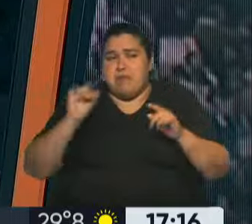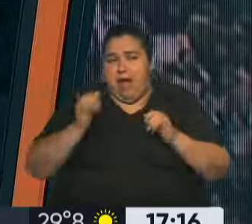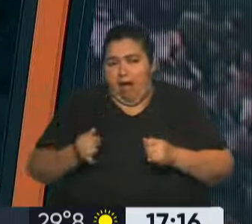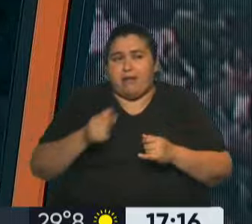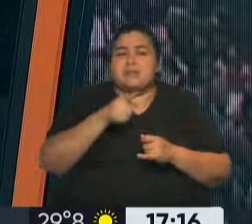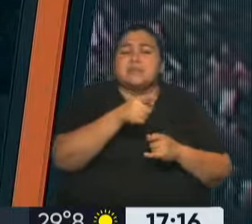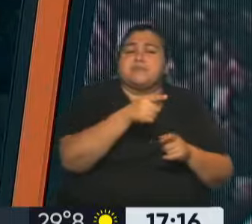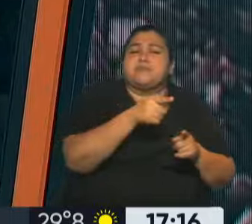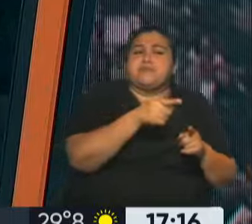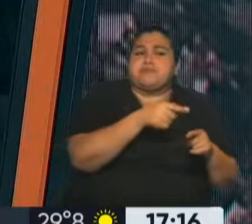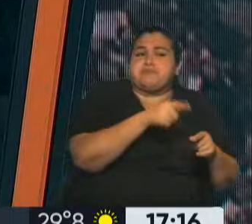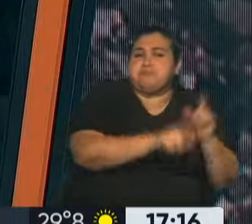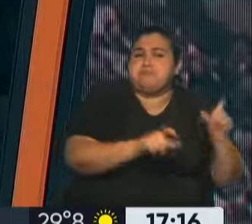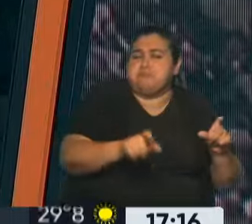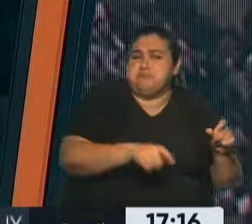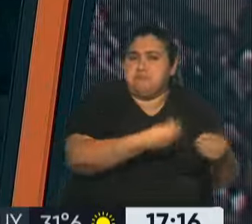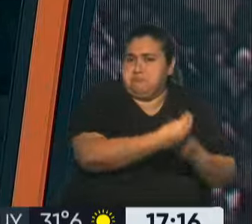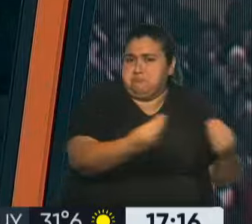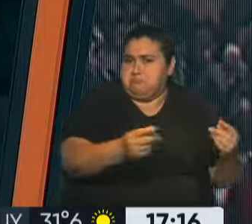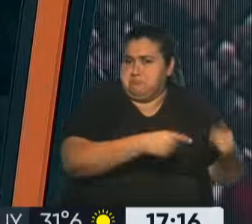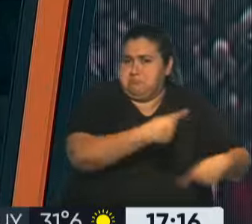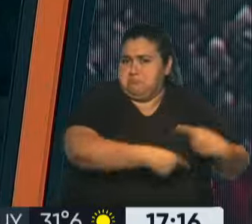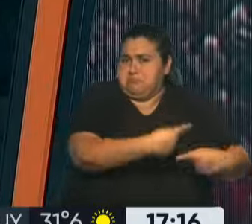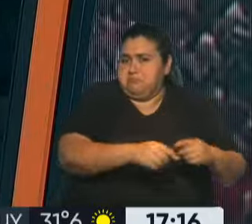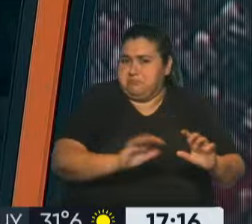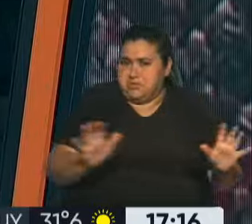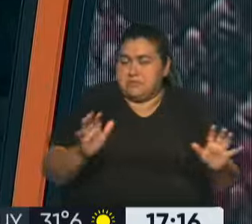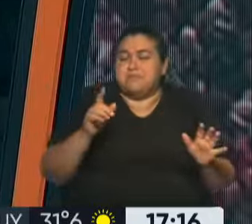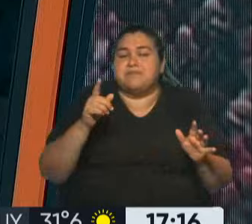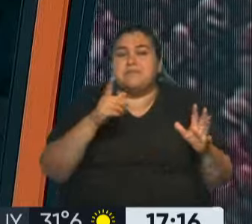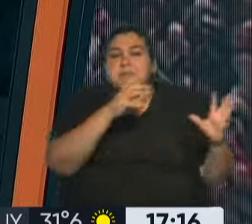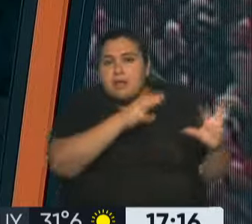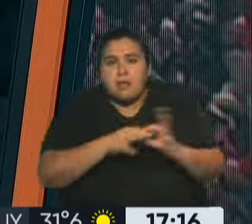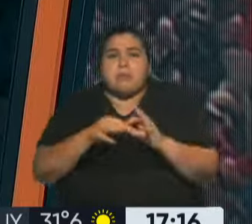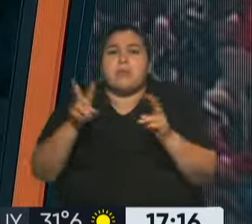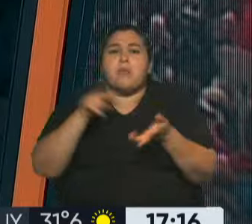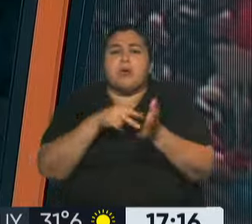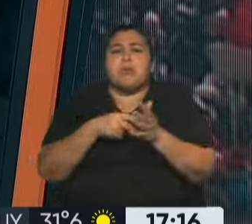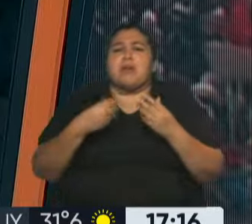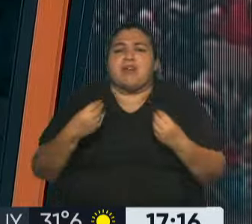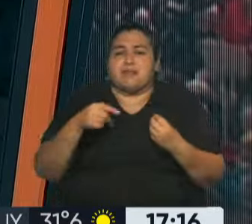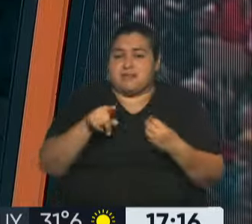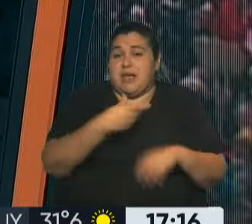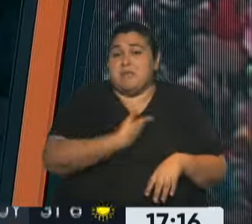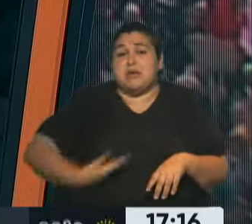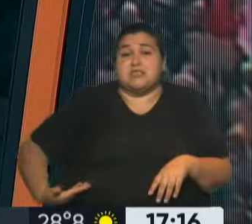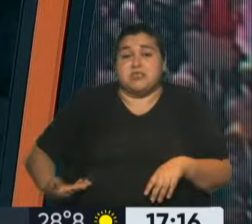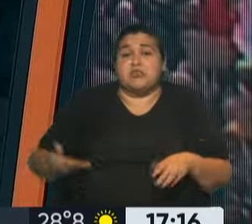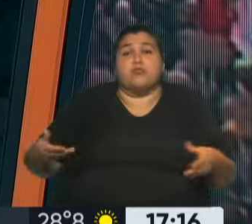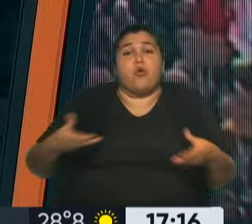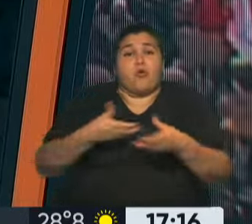ahí en las protestas. Y de hecho, otro dato que puede linkearse justamente y que pasó también esta semana fue que la presidenta de Alternativa